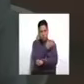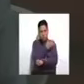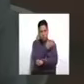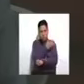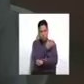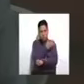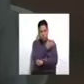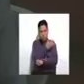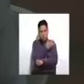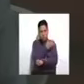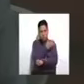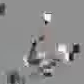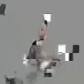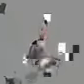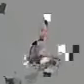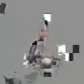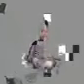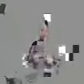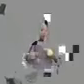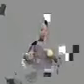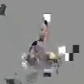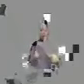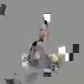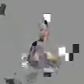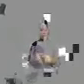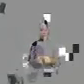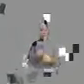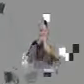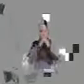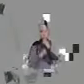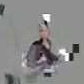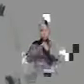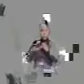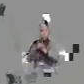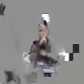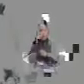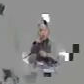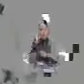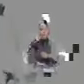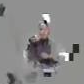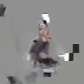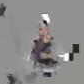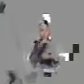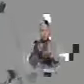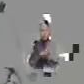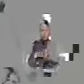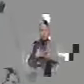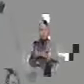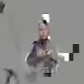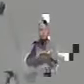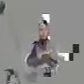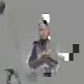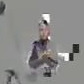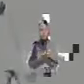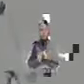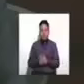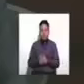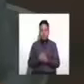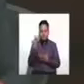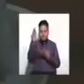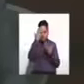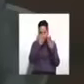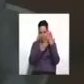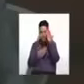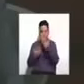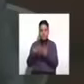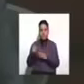que en pocos años estemos teniendo el debate acá del elefante blanco que pueden llegar a ser esas carreteras si no se revisa